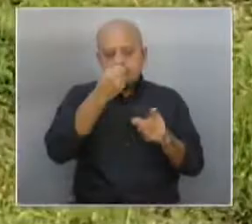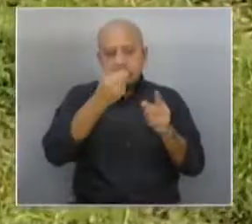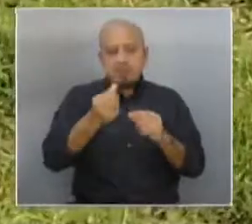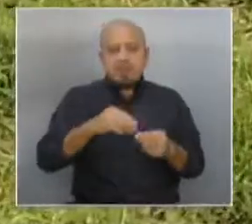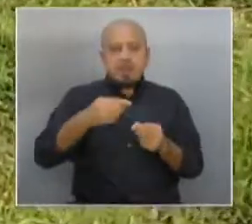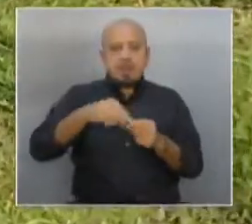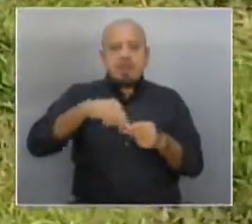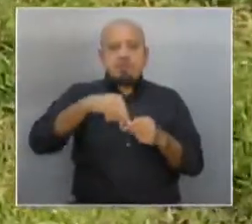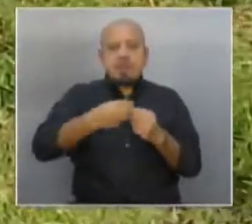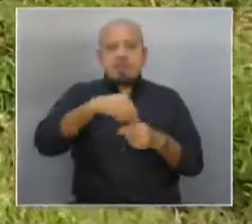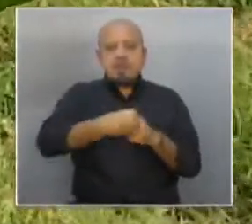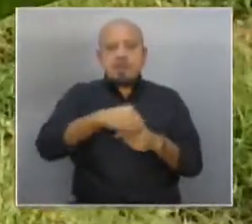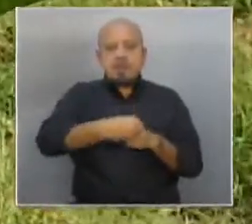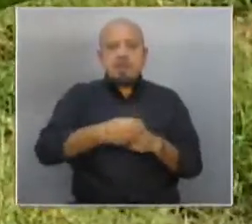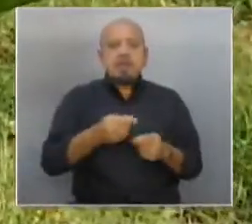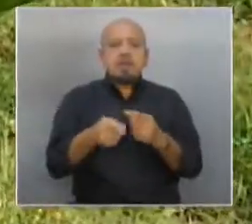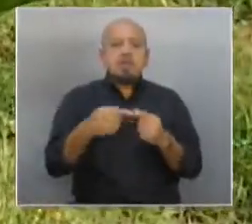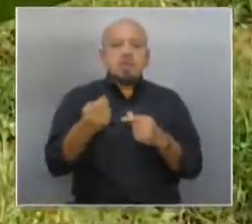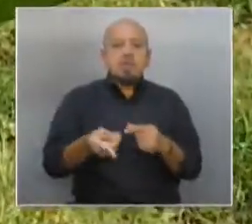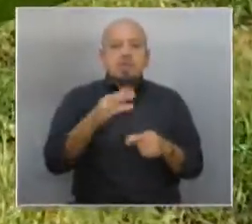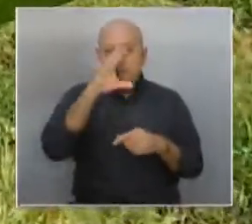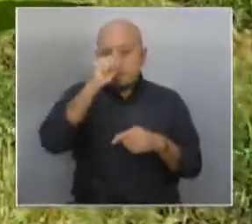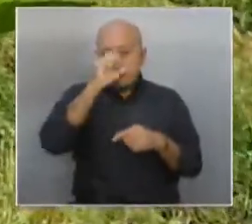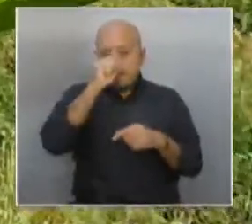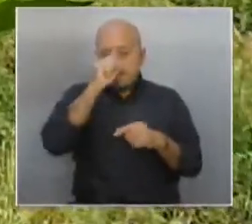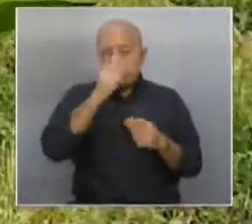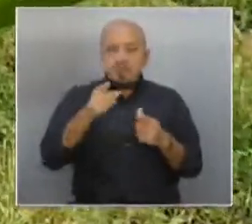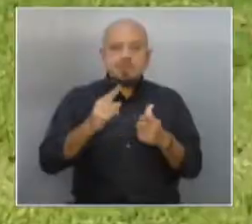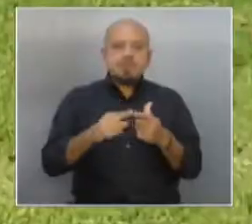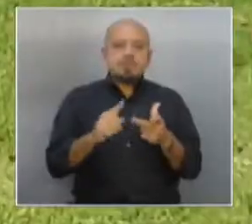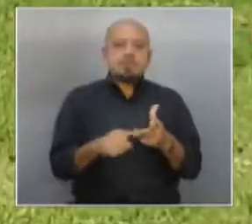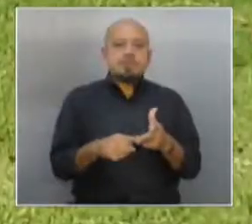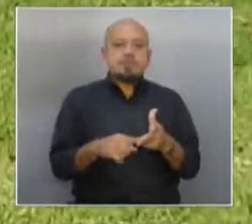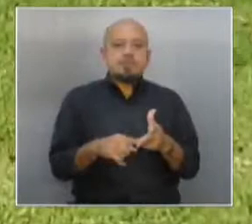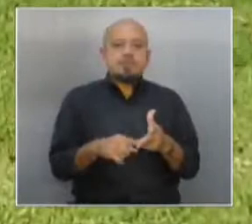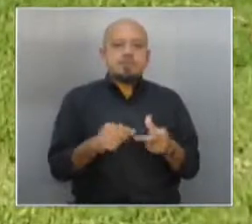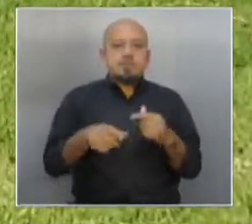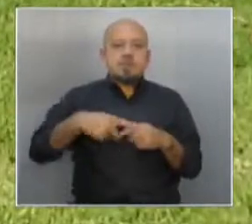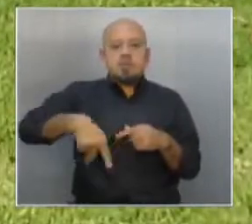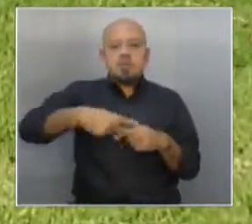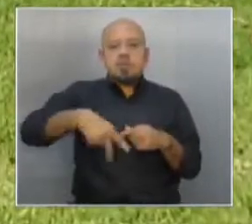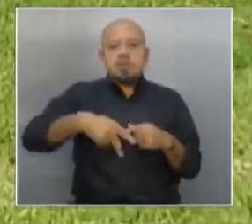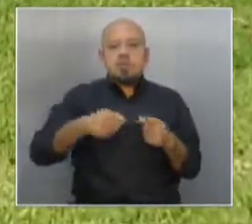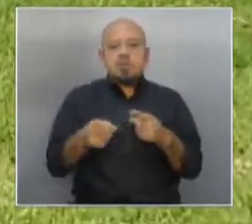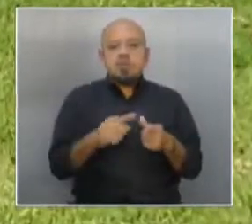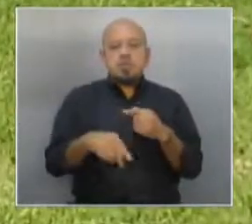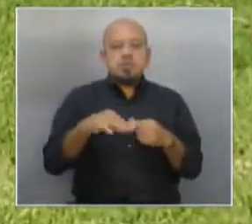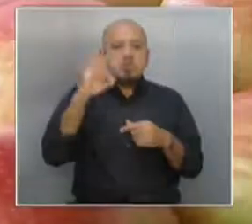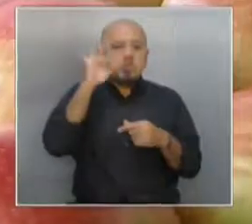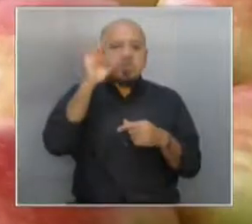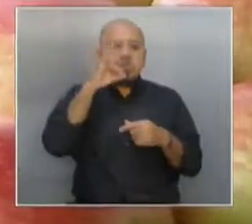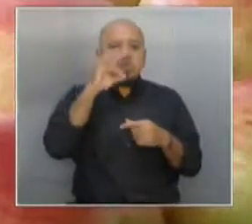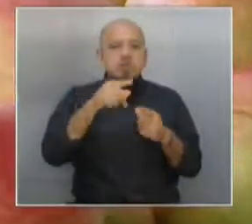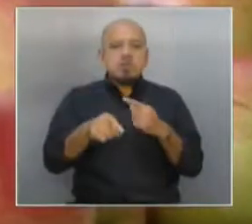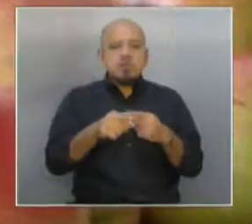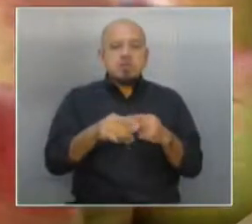mandarina. Después viene la naranja. Y bueno, termina en noviembre duraznos y